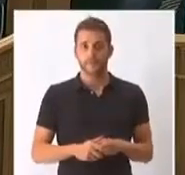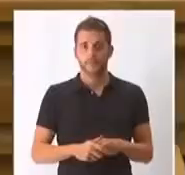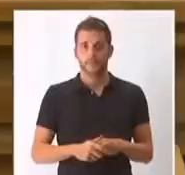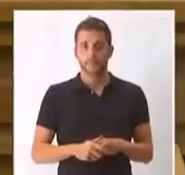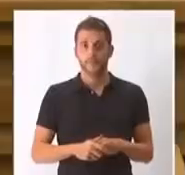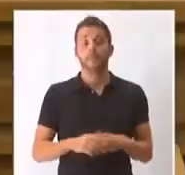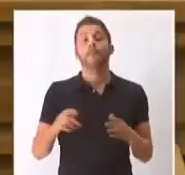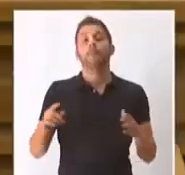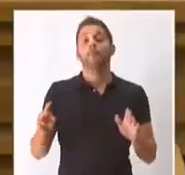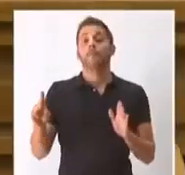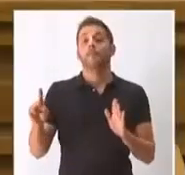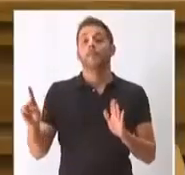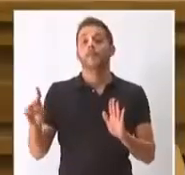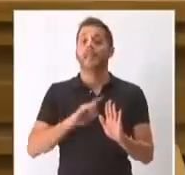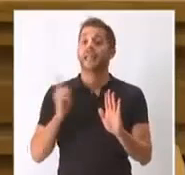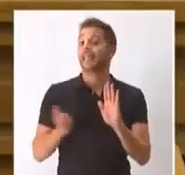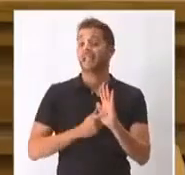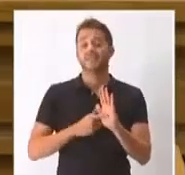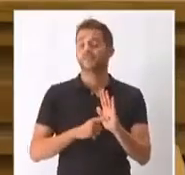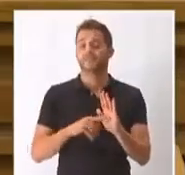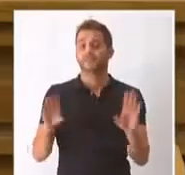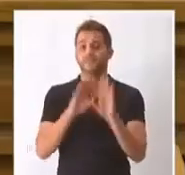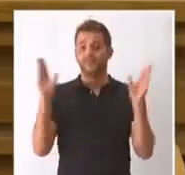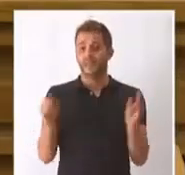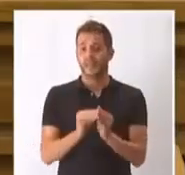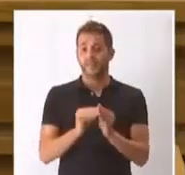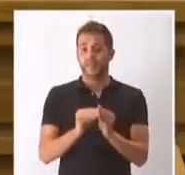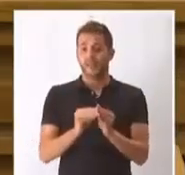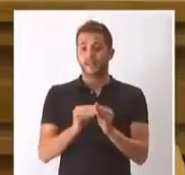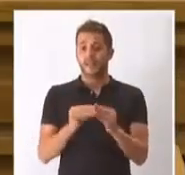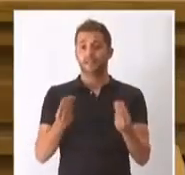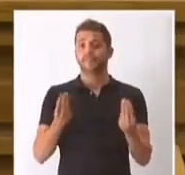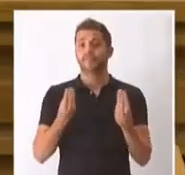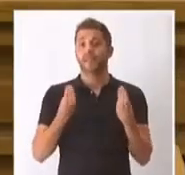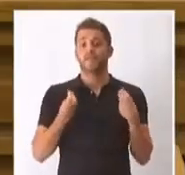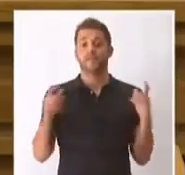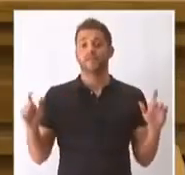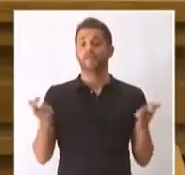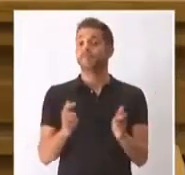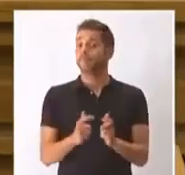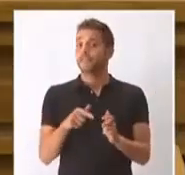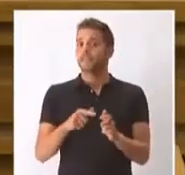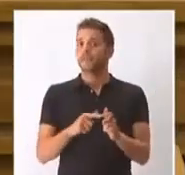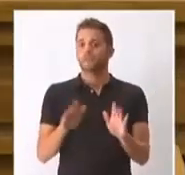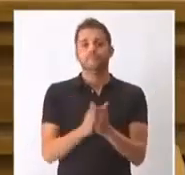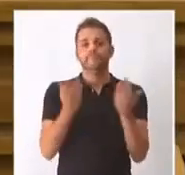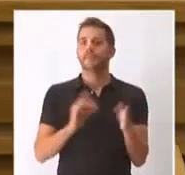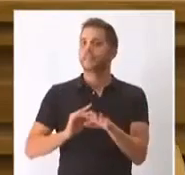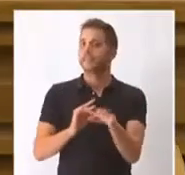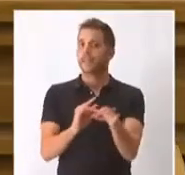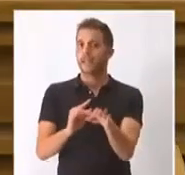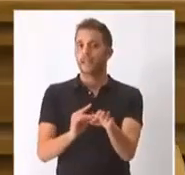la ley de la ley en definitiva de despoblamiento es un santo y seña una guía que nos orienta a seguir avanzando en esta dirección